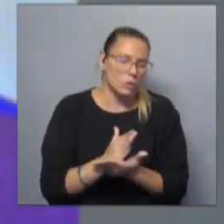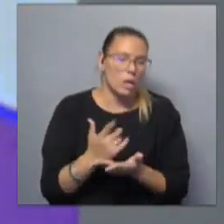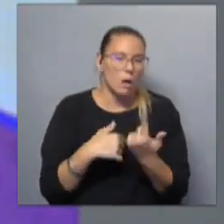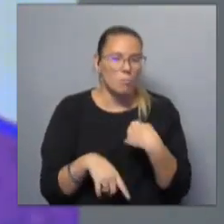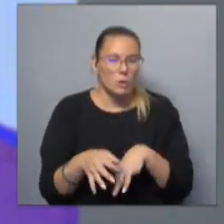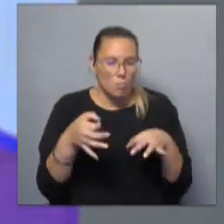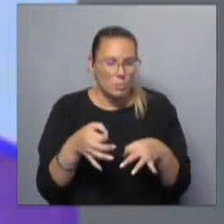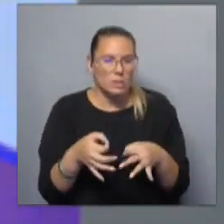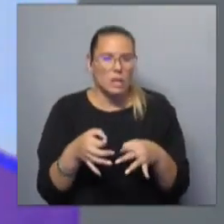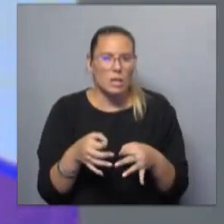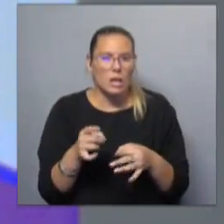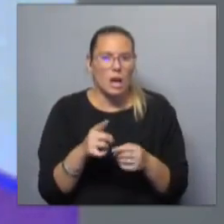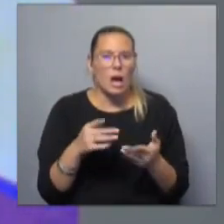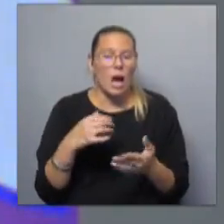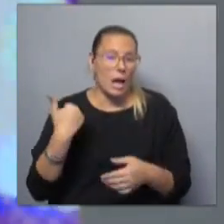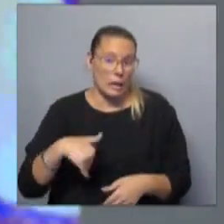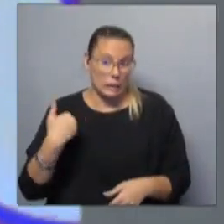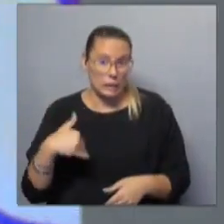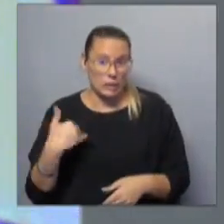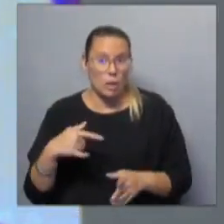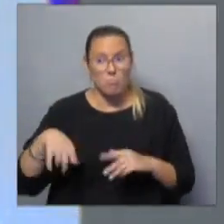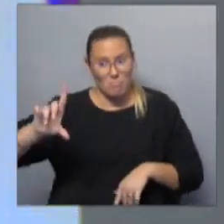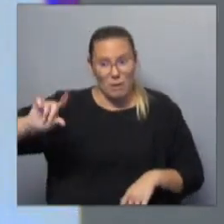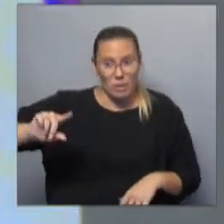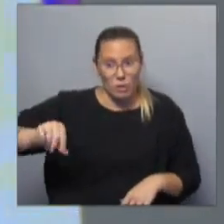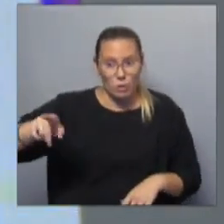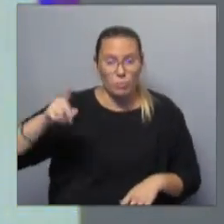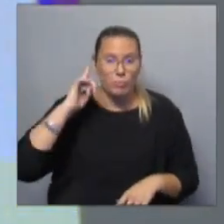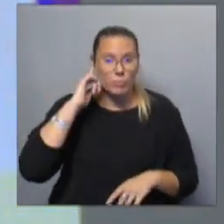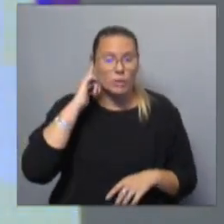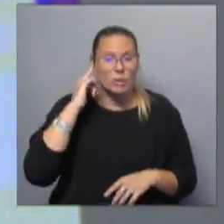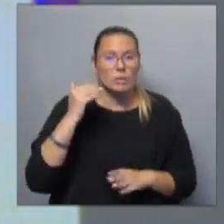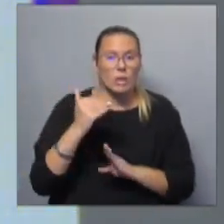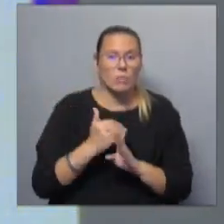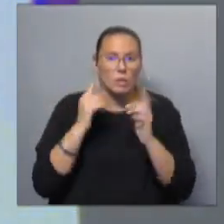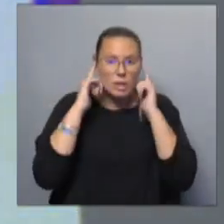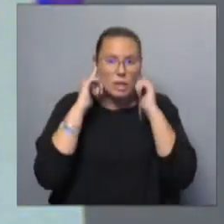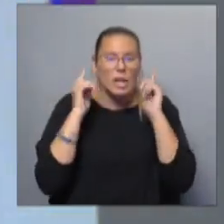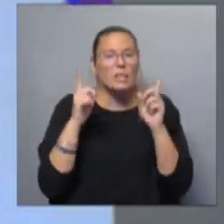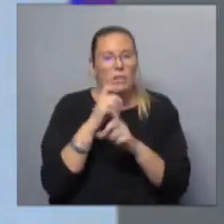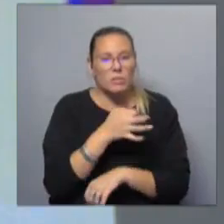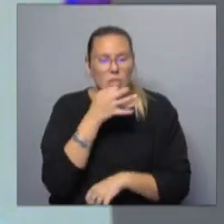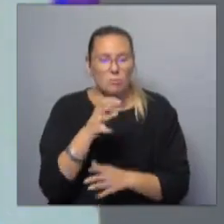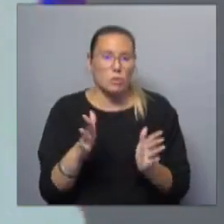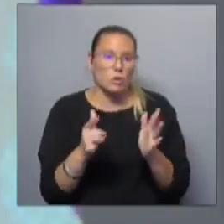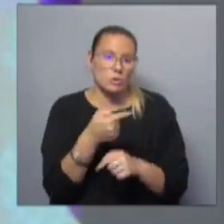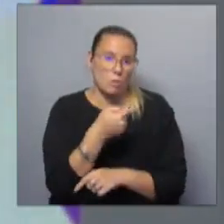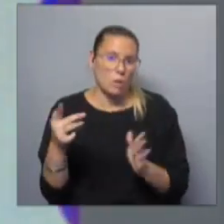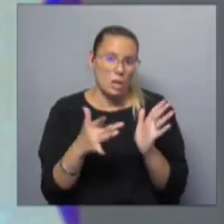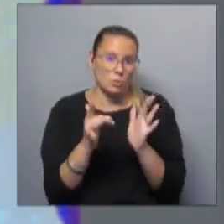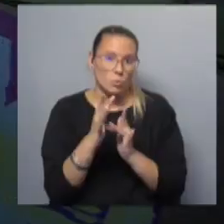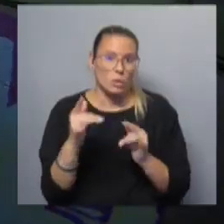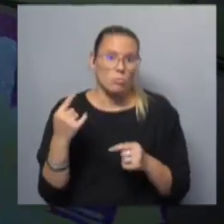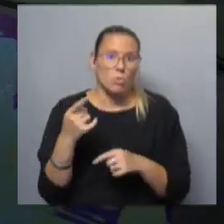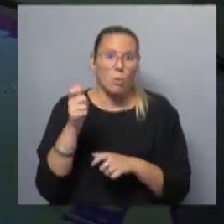en particular en las zonas en las que hay cruce Argentina, donde todo está mucho más barato, se bajó, esto es muy difícil bueno, de decir. Bueno, semana de turismo...